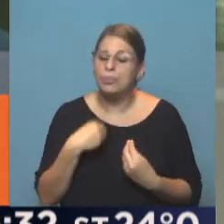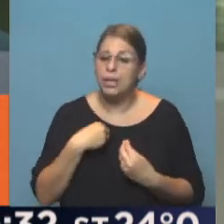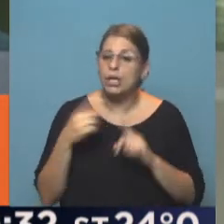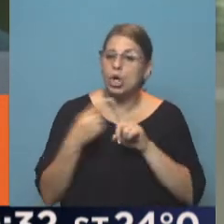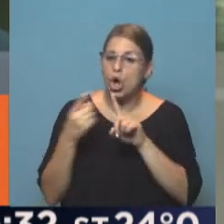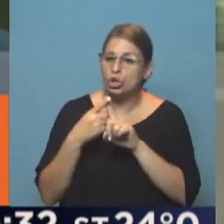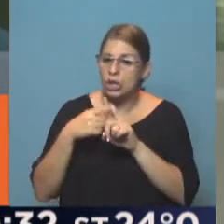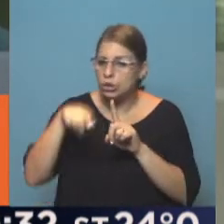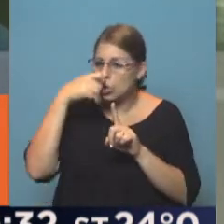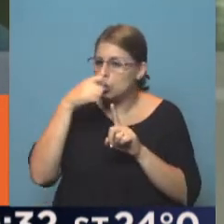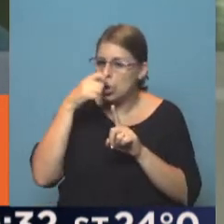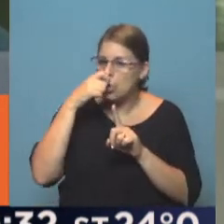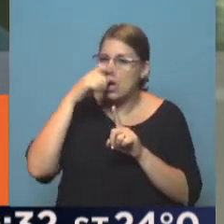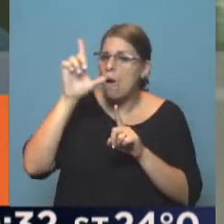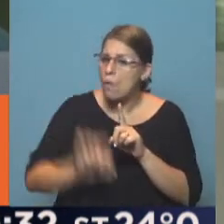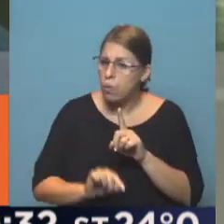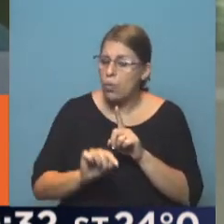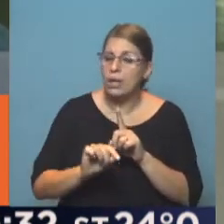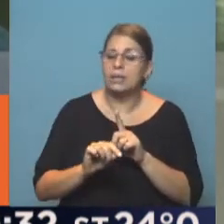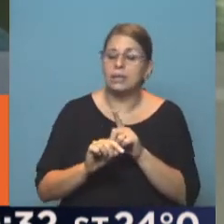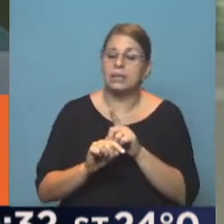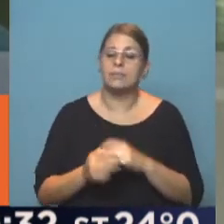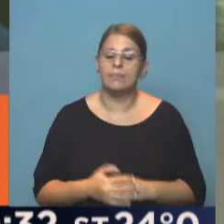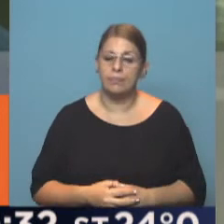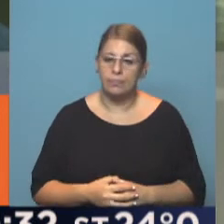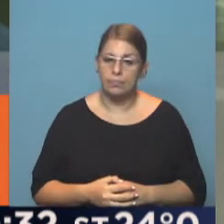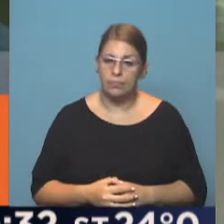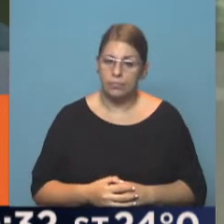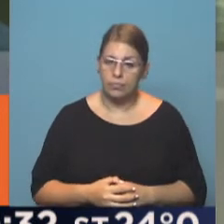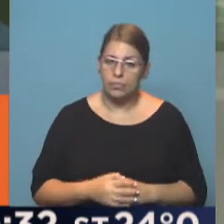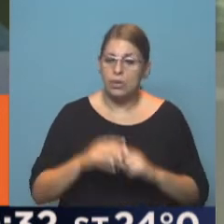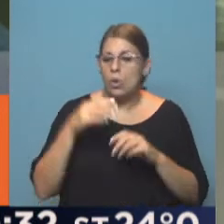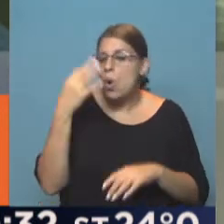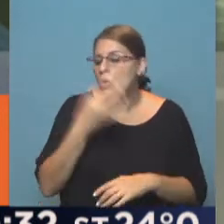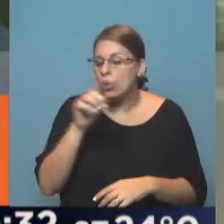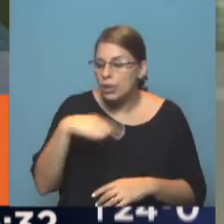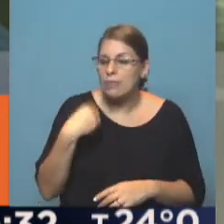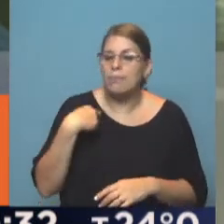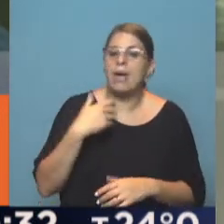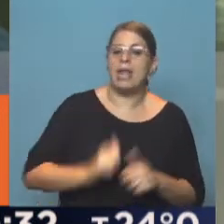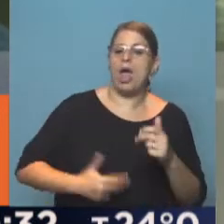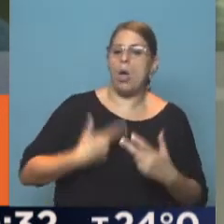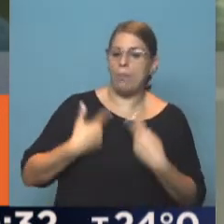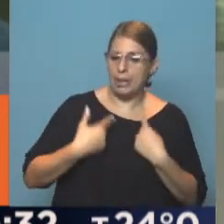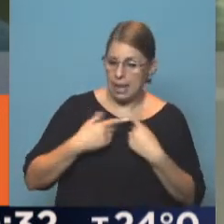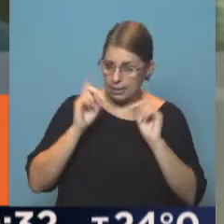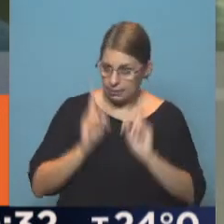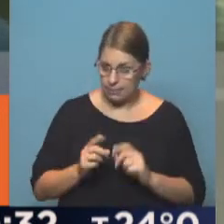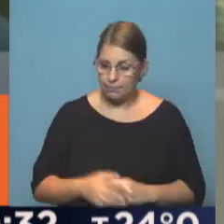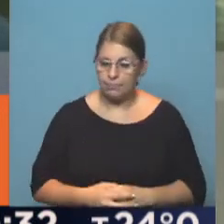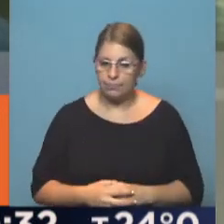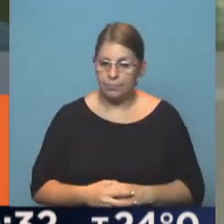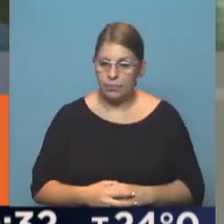contacto con drogas muy muy fuertes opiáceos muy fuertes los que se utilizan justamente para las cirugías y demás y